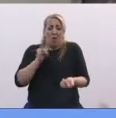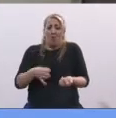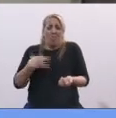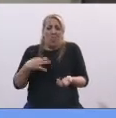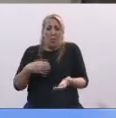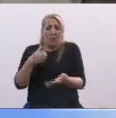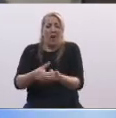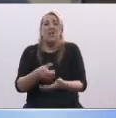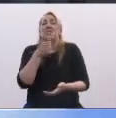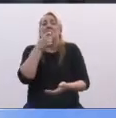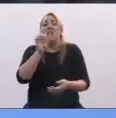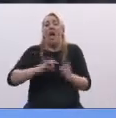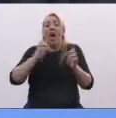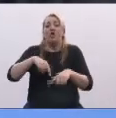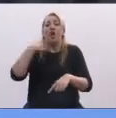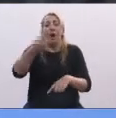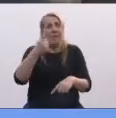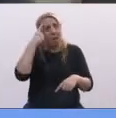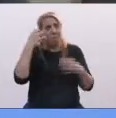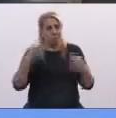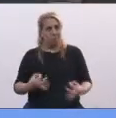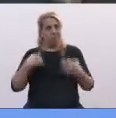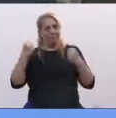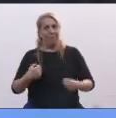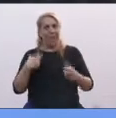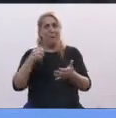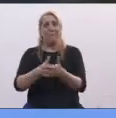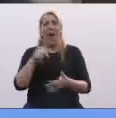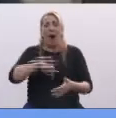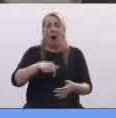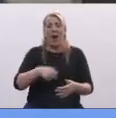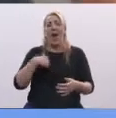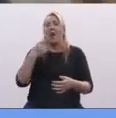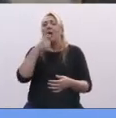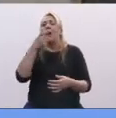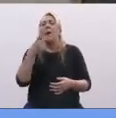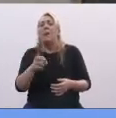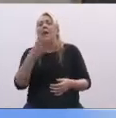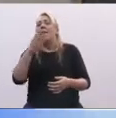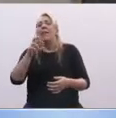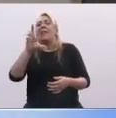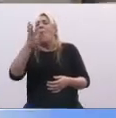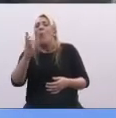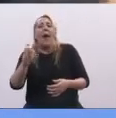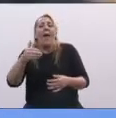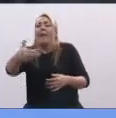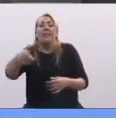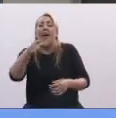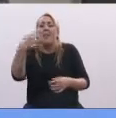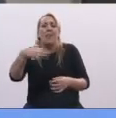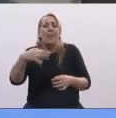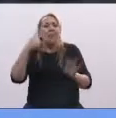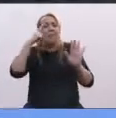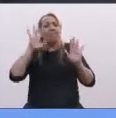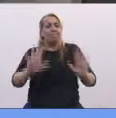Si usted tiene que invertir el año que viene, estaba dispuesto a hacer una inversión, y ahora sale un impuesto de 20, 30, 40 millones de pesos, lo que sea, usted va a tener que frenar